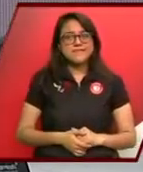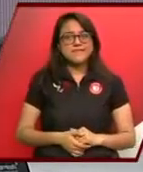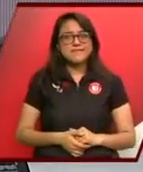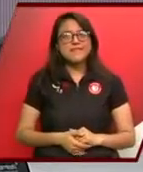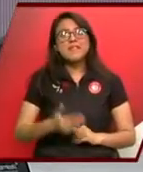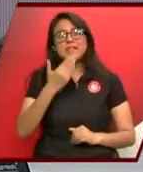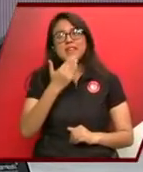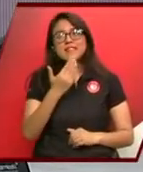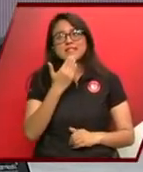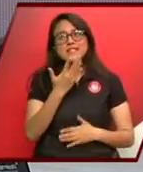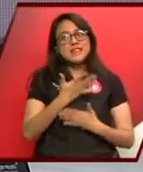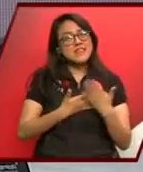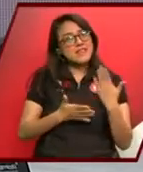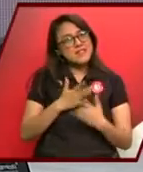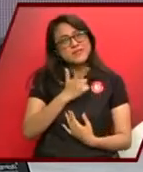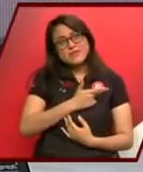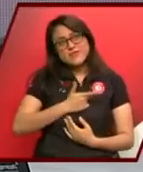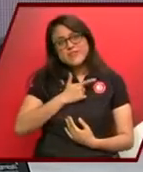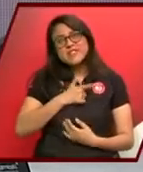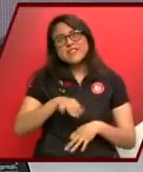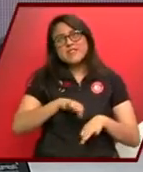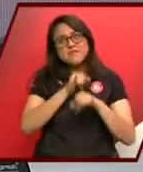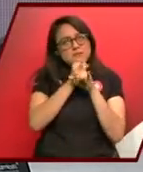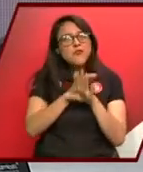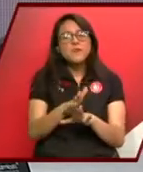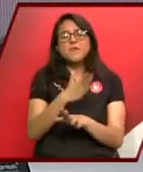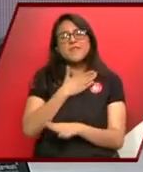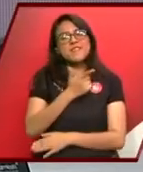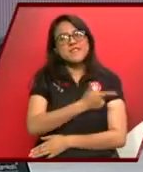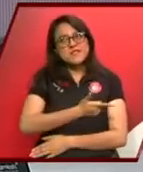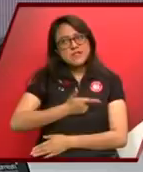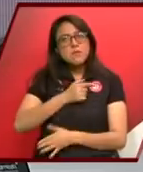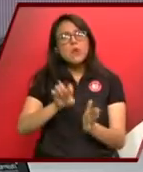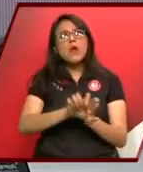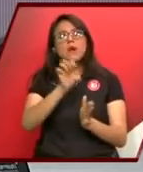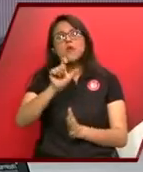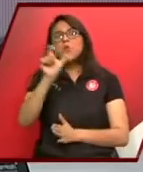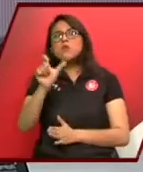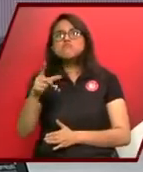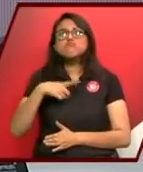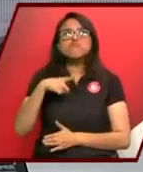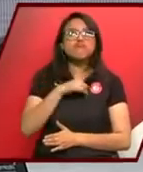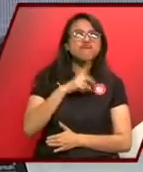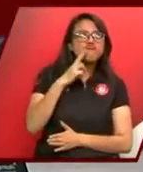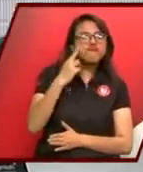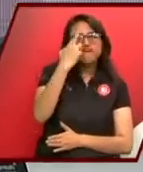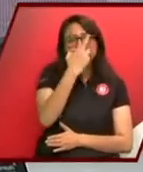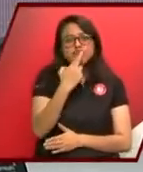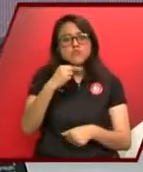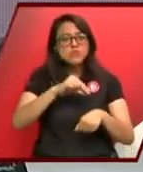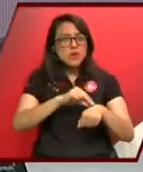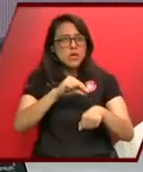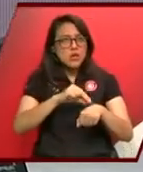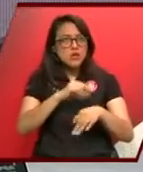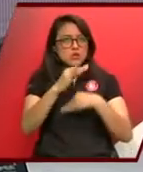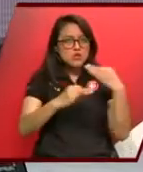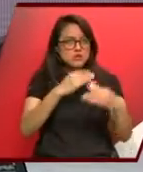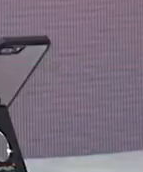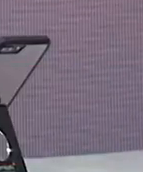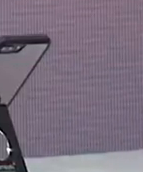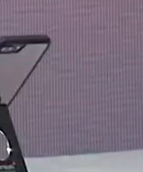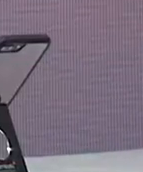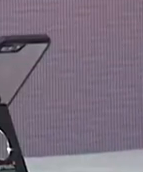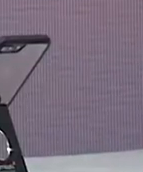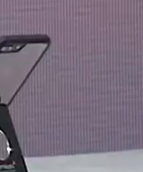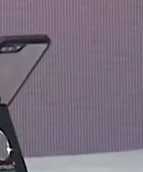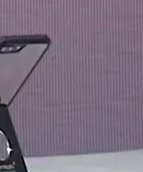El placer de servir que le llama. Y el placer de informar. Por ejemplo, cuando tenemos que realizar un estudio médico, todos pensamos,